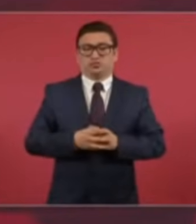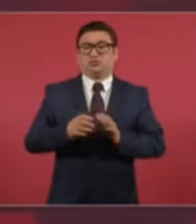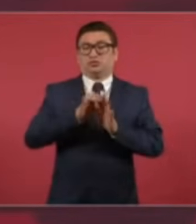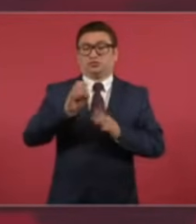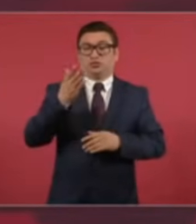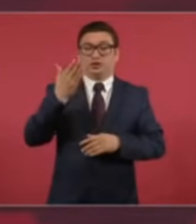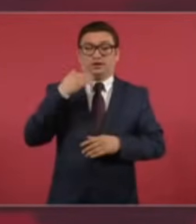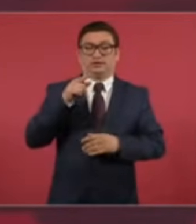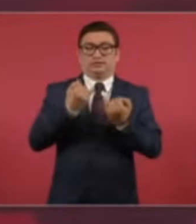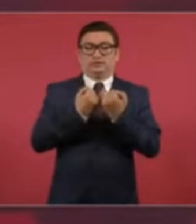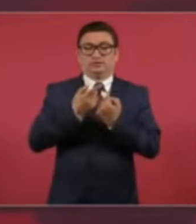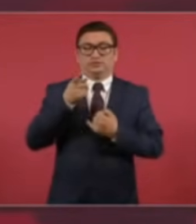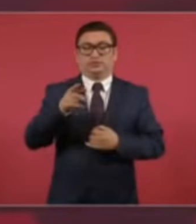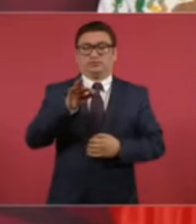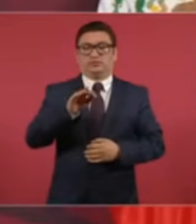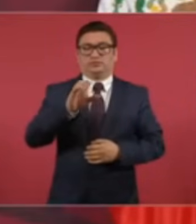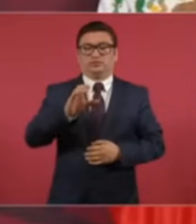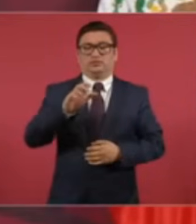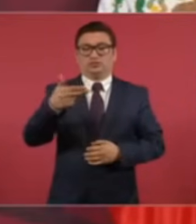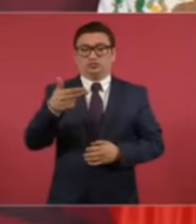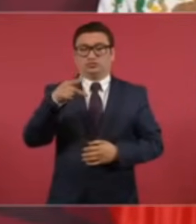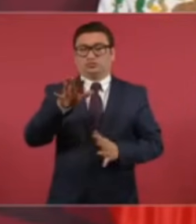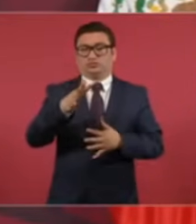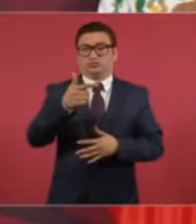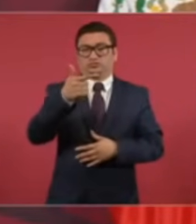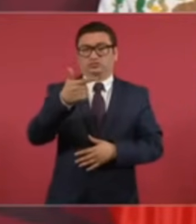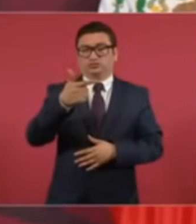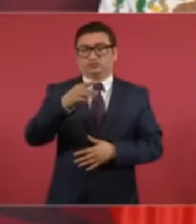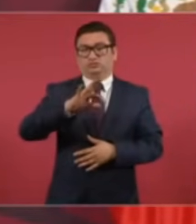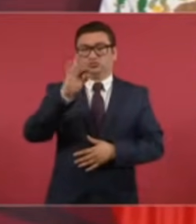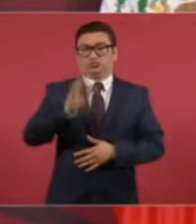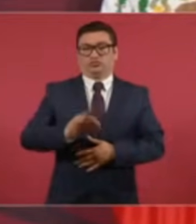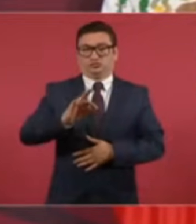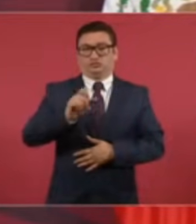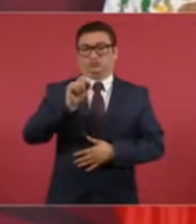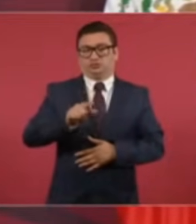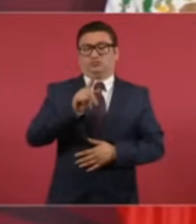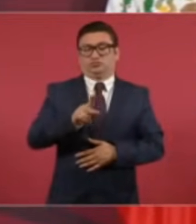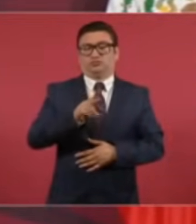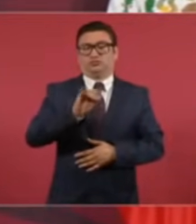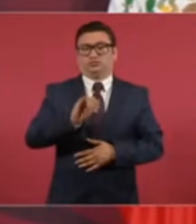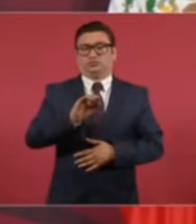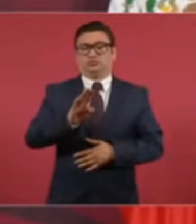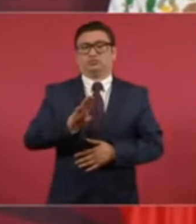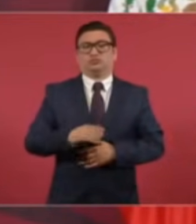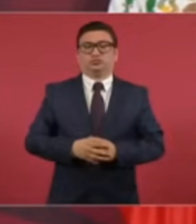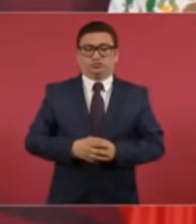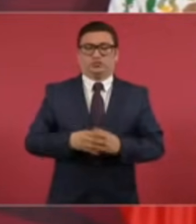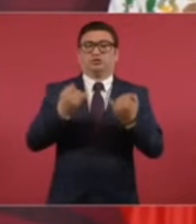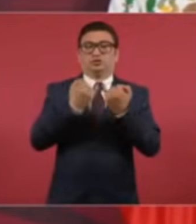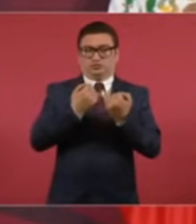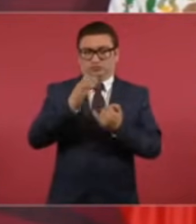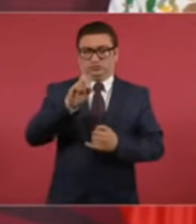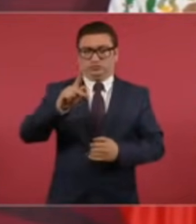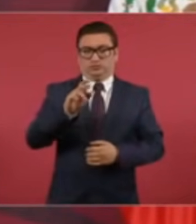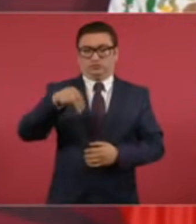fue como el 7% del producto, y con Peña igual 7,